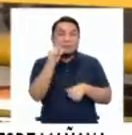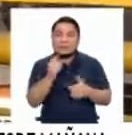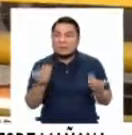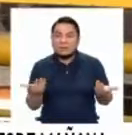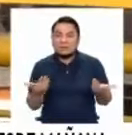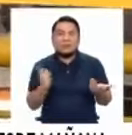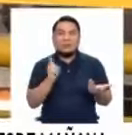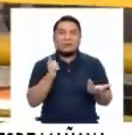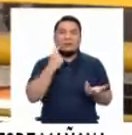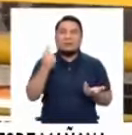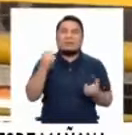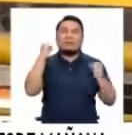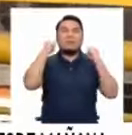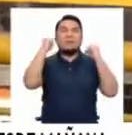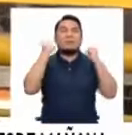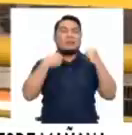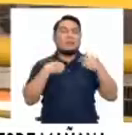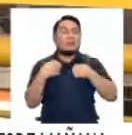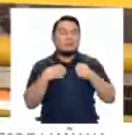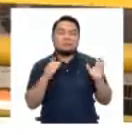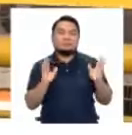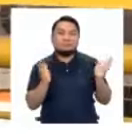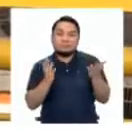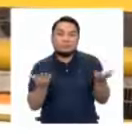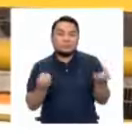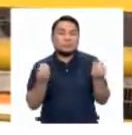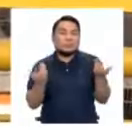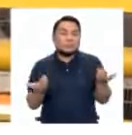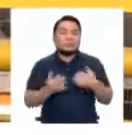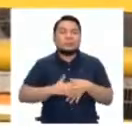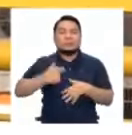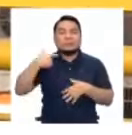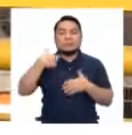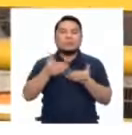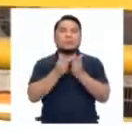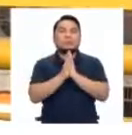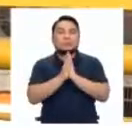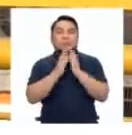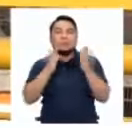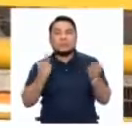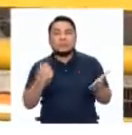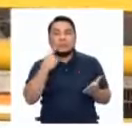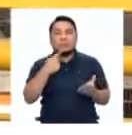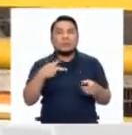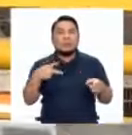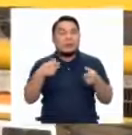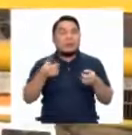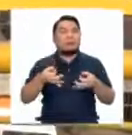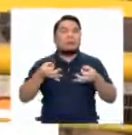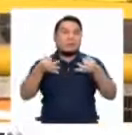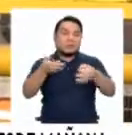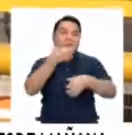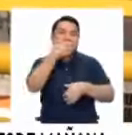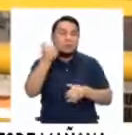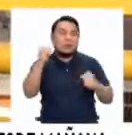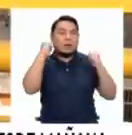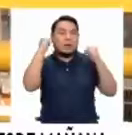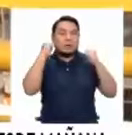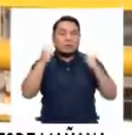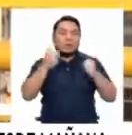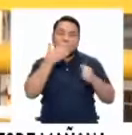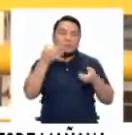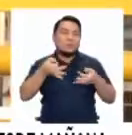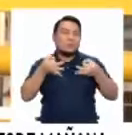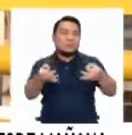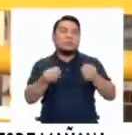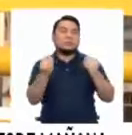nos conviene ese paro, ¿sabes? Y le pediría que ese paro se postergue para mí. Porque